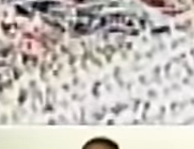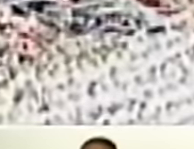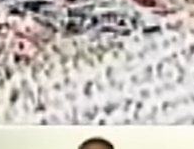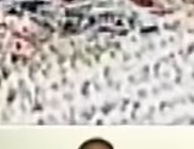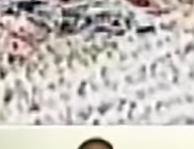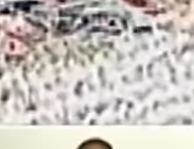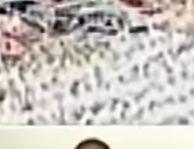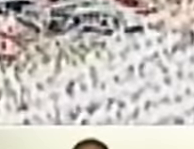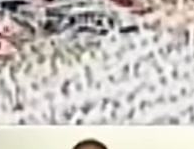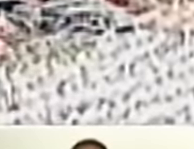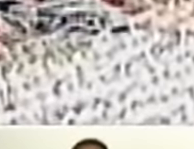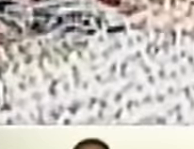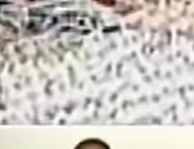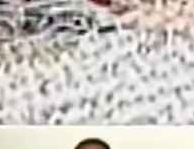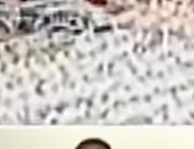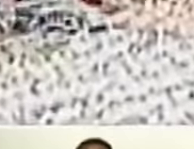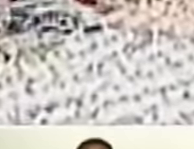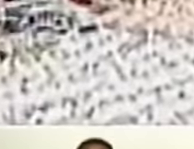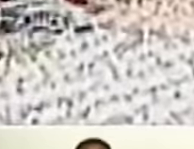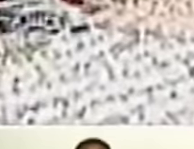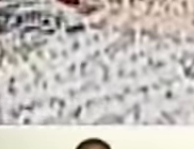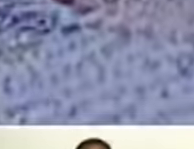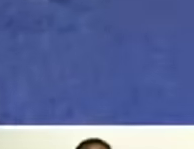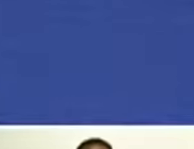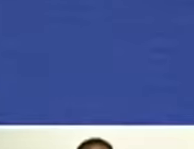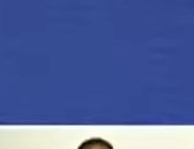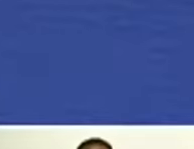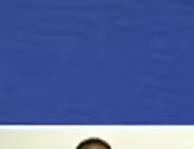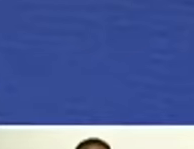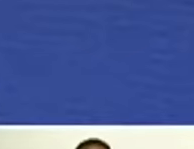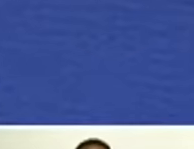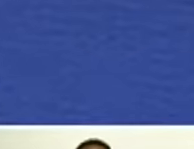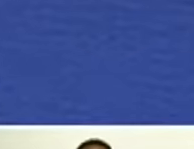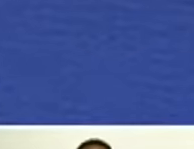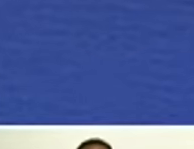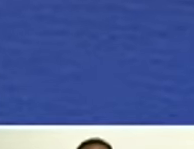y violando el estatuto de la Corte Internacional de Justicia.